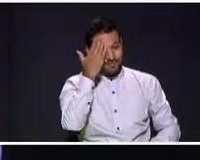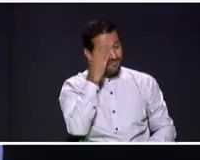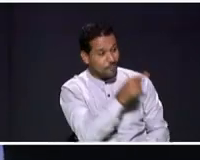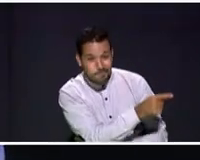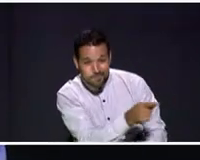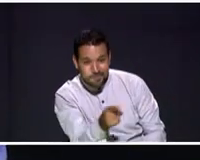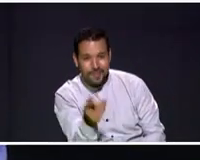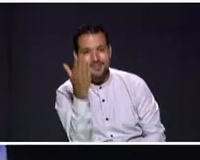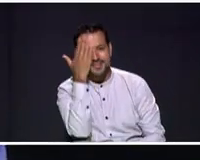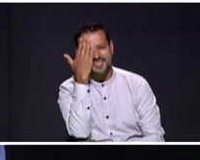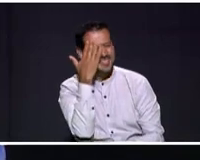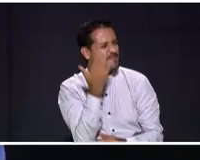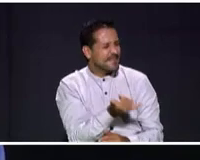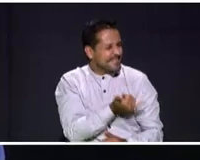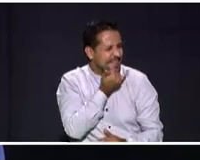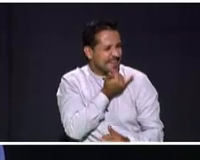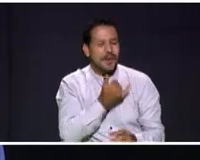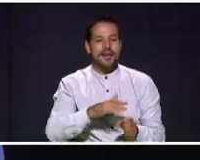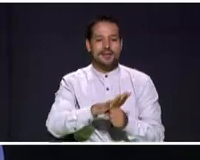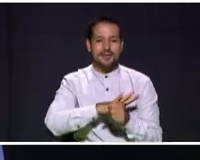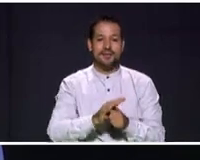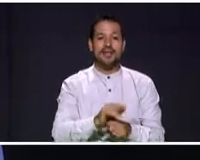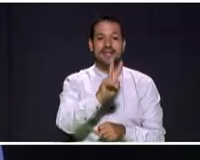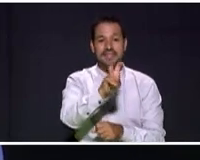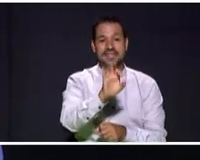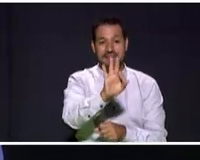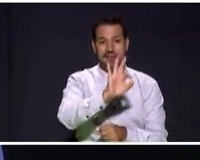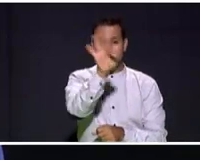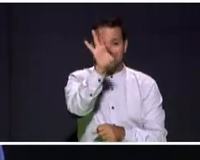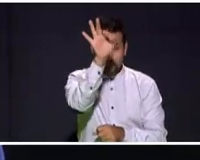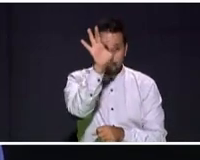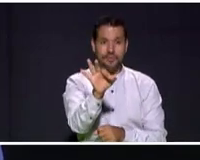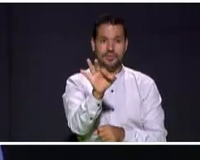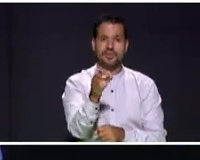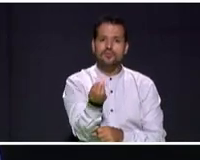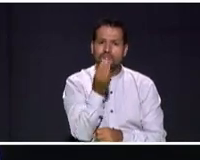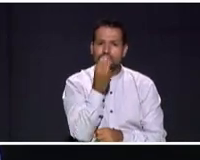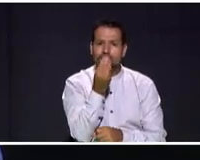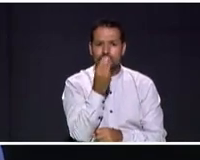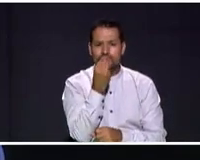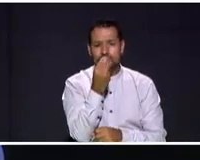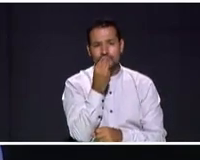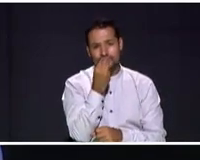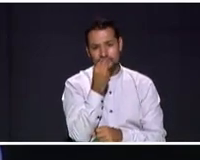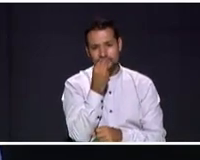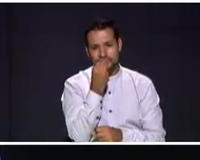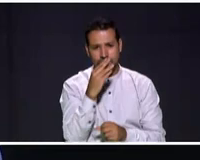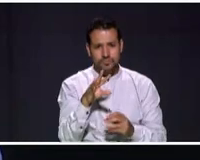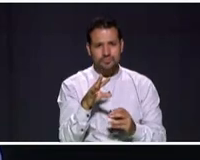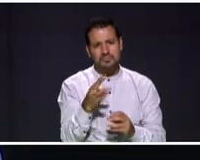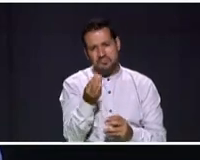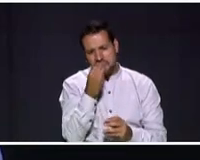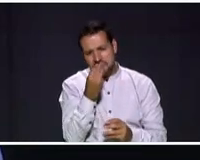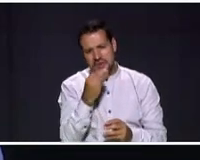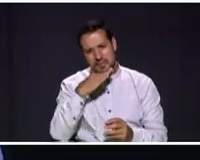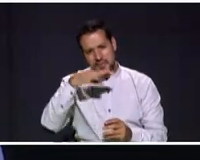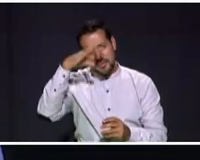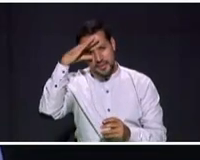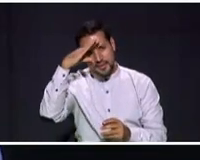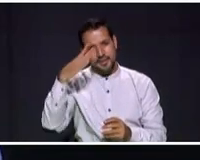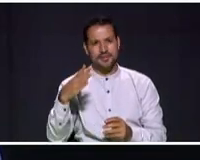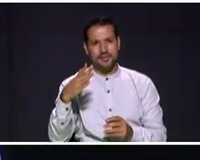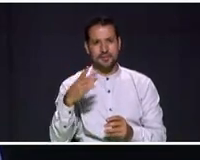estamos el 73% de los alimentos que se consumen en medellín y en el valle de aburrá no